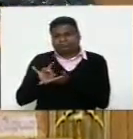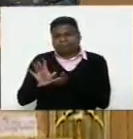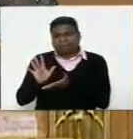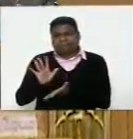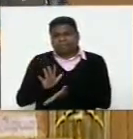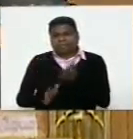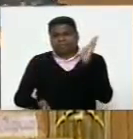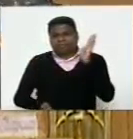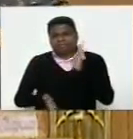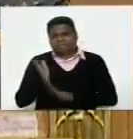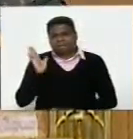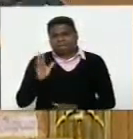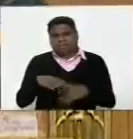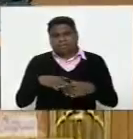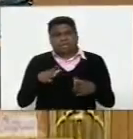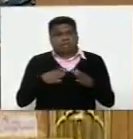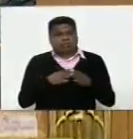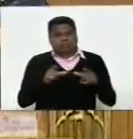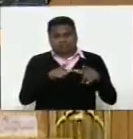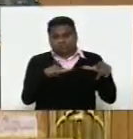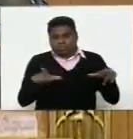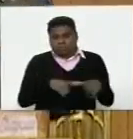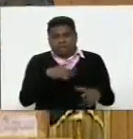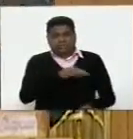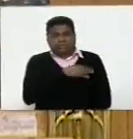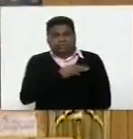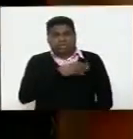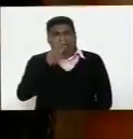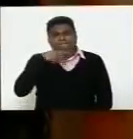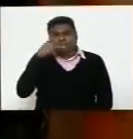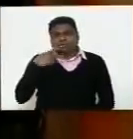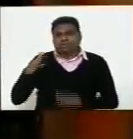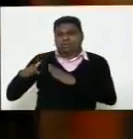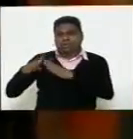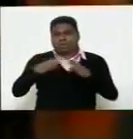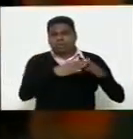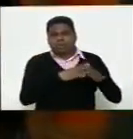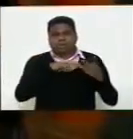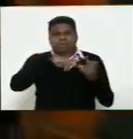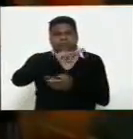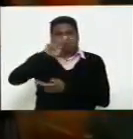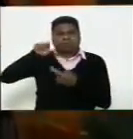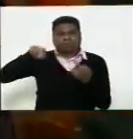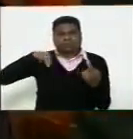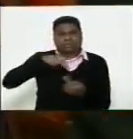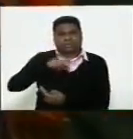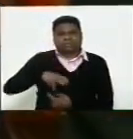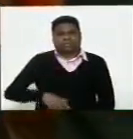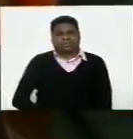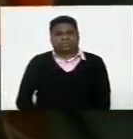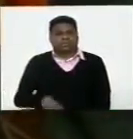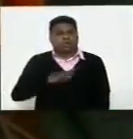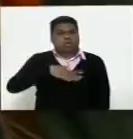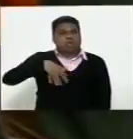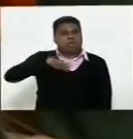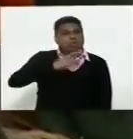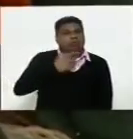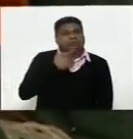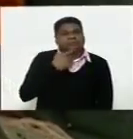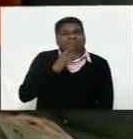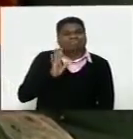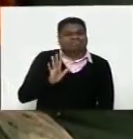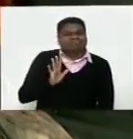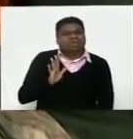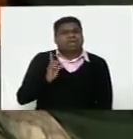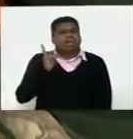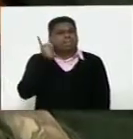del escenario social, político, comunitario, revolucionario, donde las